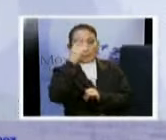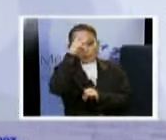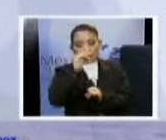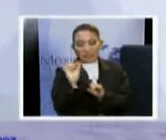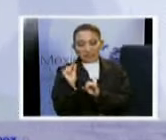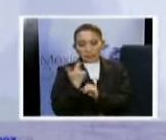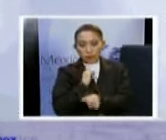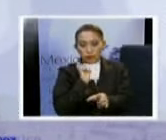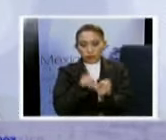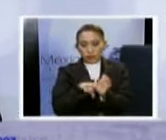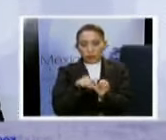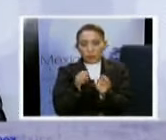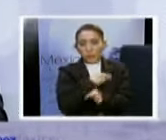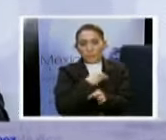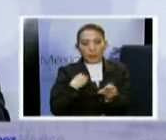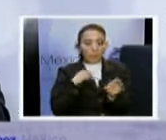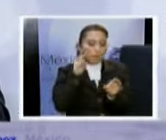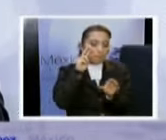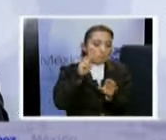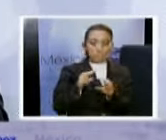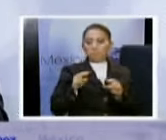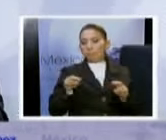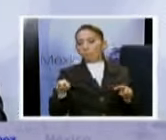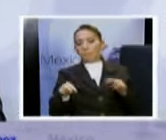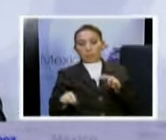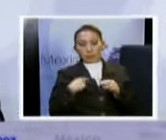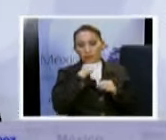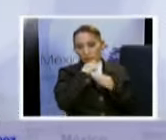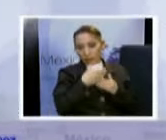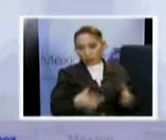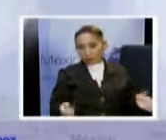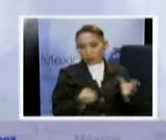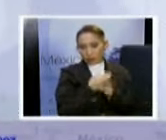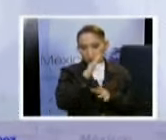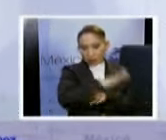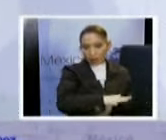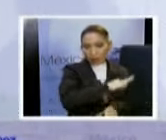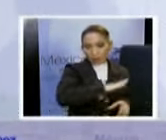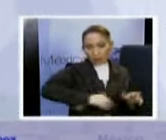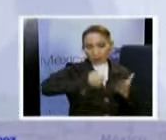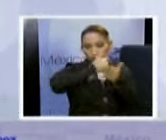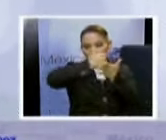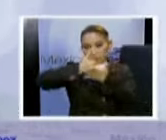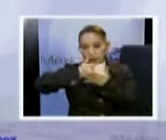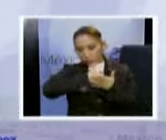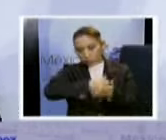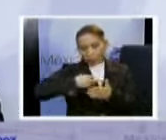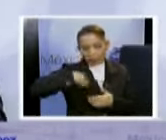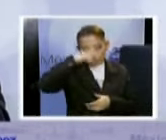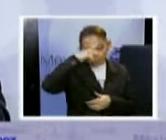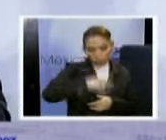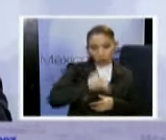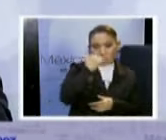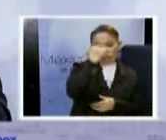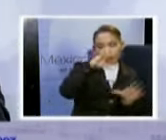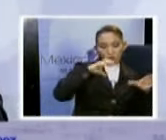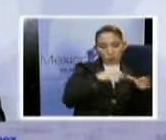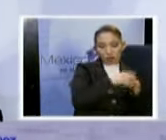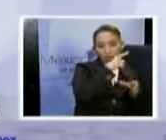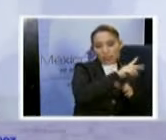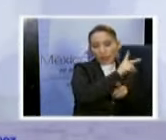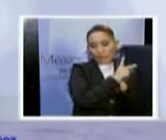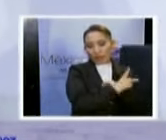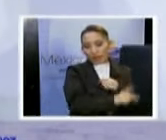acaba de ingresar como miembro observador, hecho que abre además nuevos espacios de colaboración entre nuestro país y la comunidad de